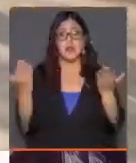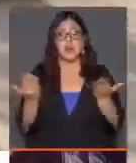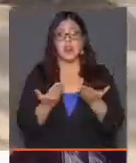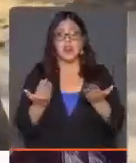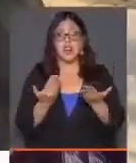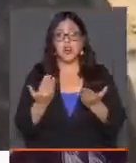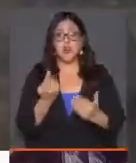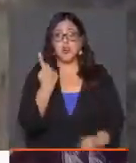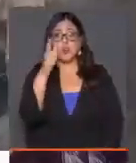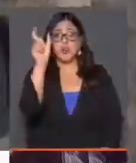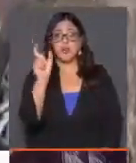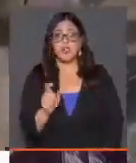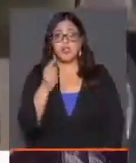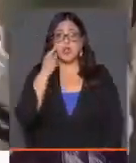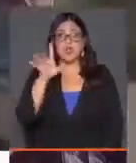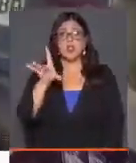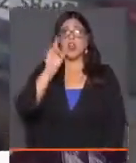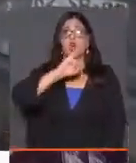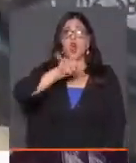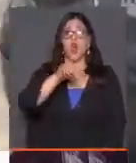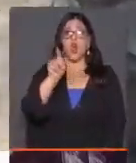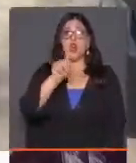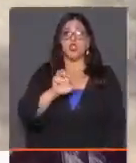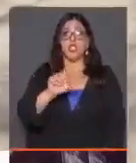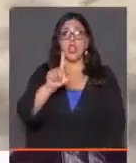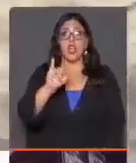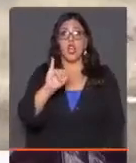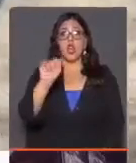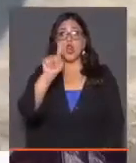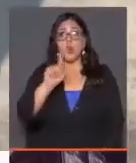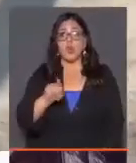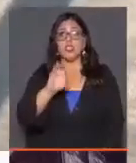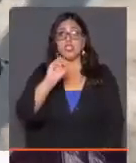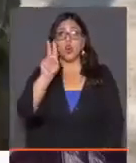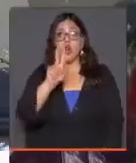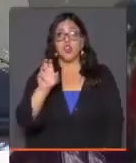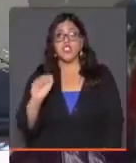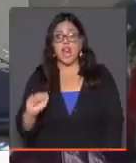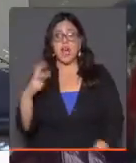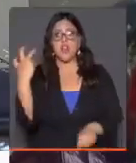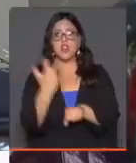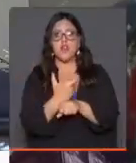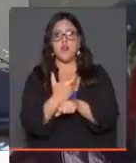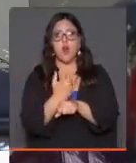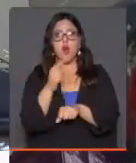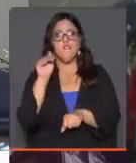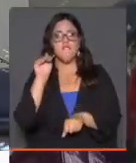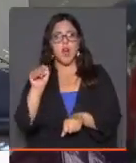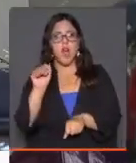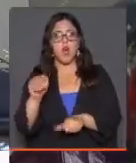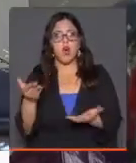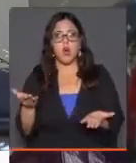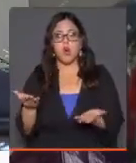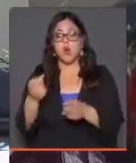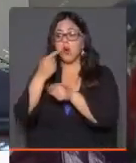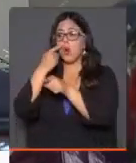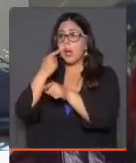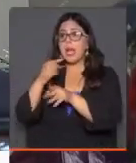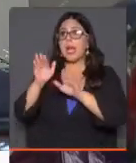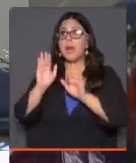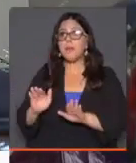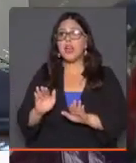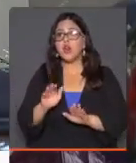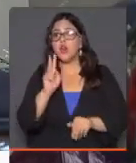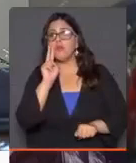sujeto identificado como José Luis Osa Elo logró asaltar un banco. Él esperó que no hubiesen